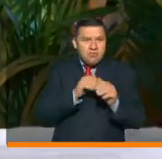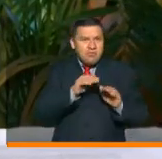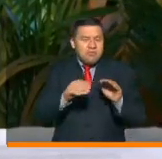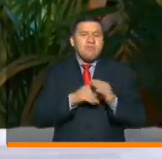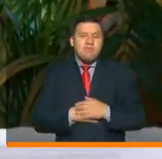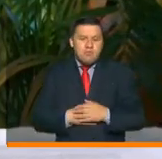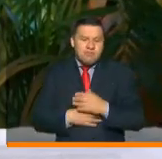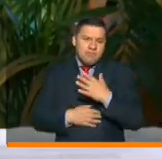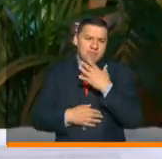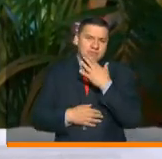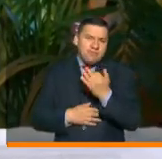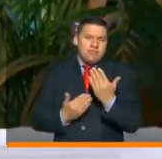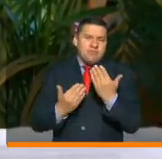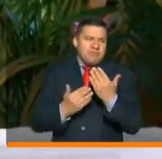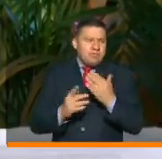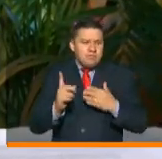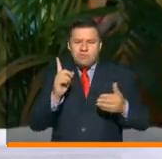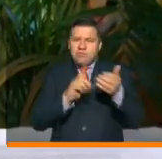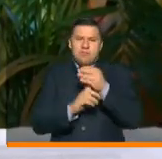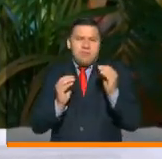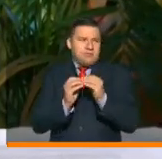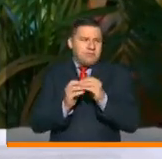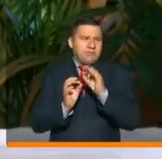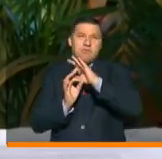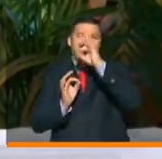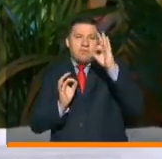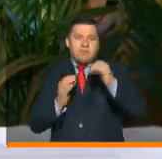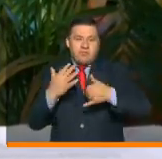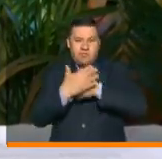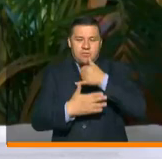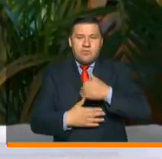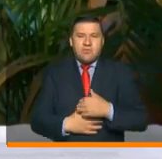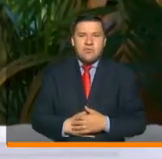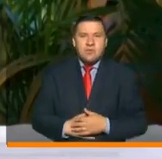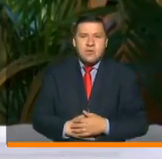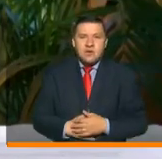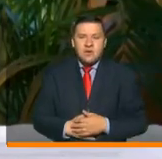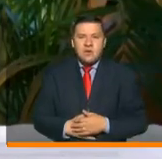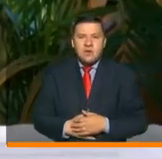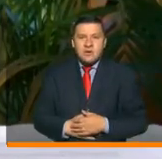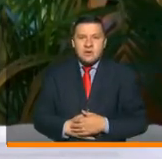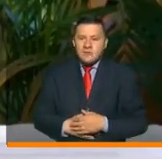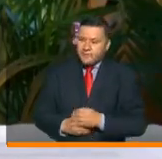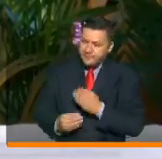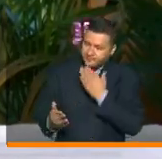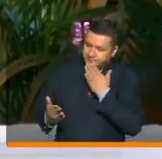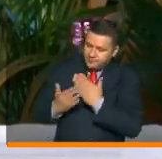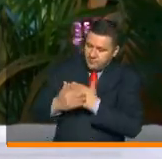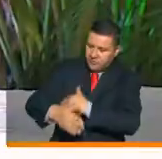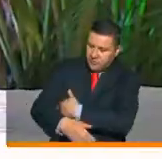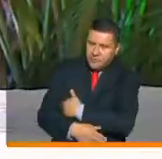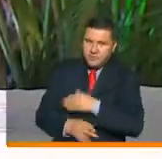convocatoria realmente nos permita llegar a muchísimos municipios del país. Muchísimas gracias, ministra María Victoria.